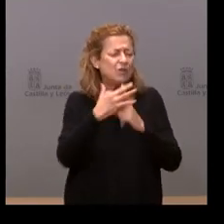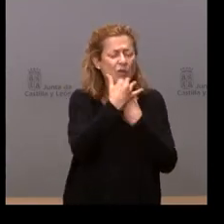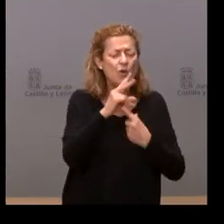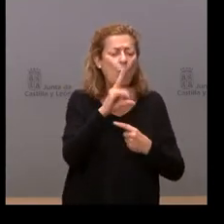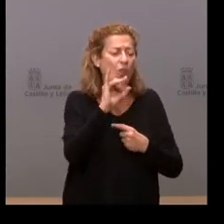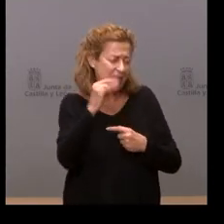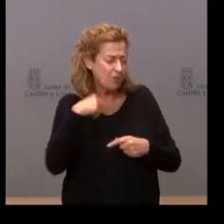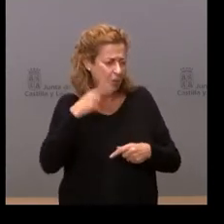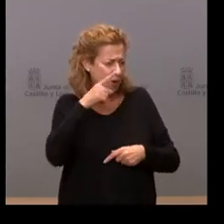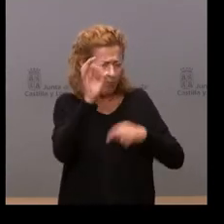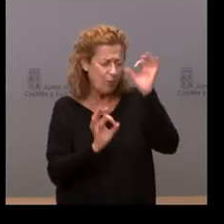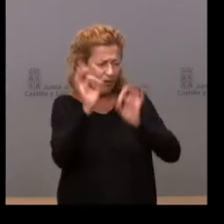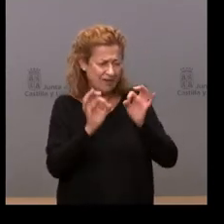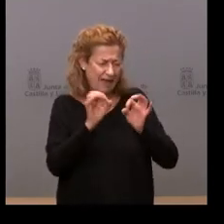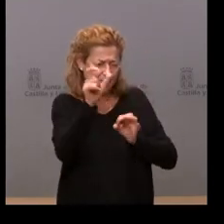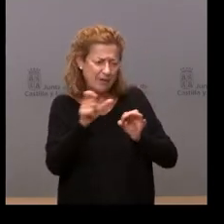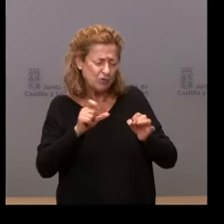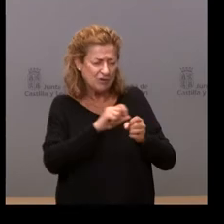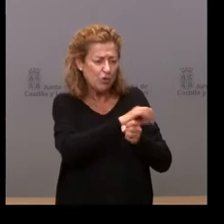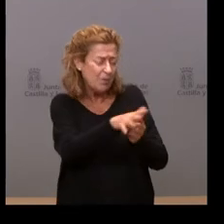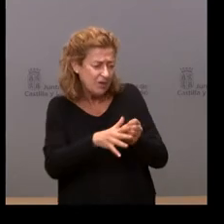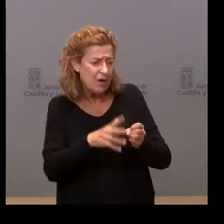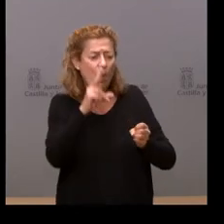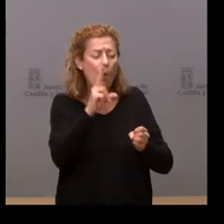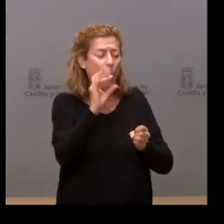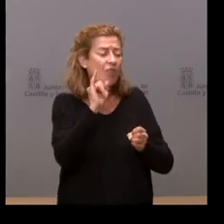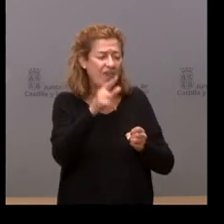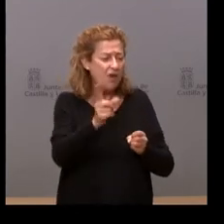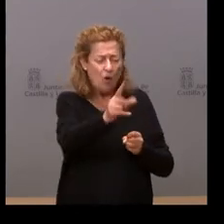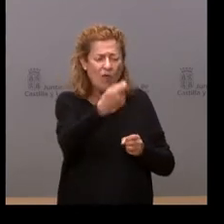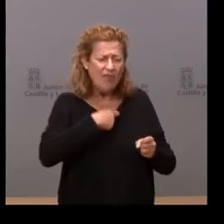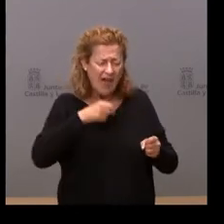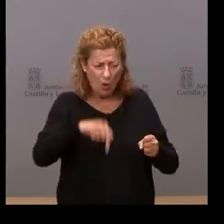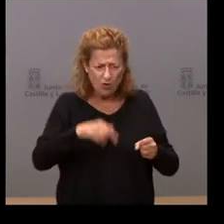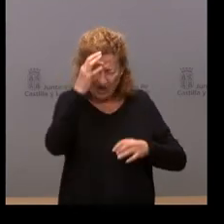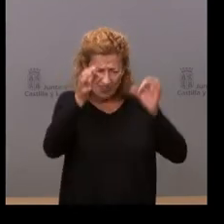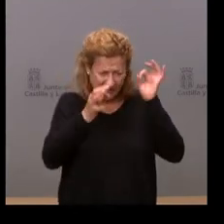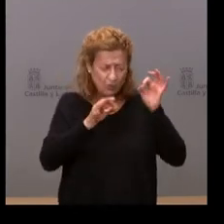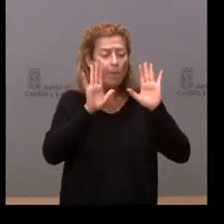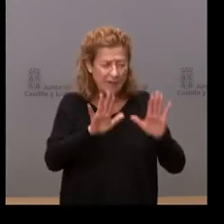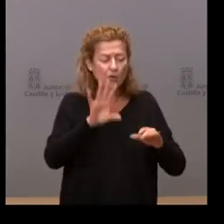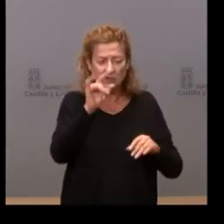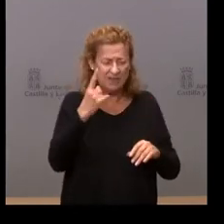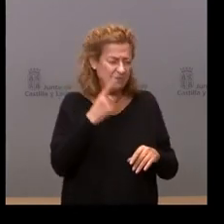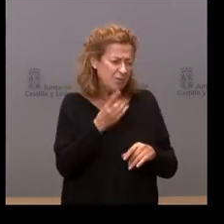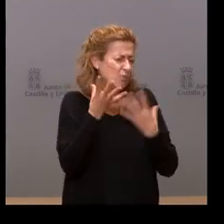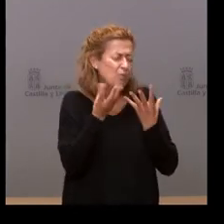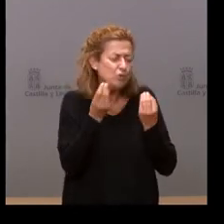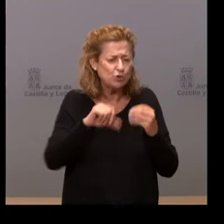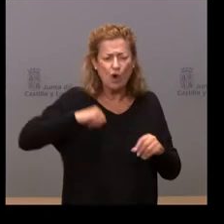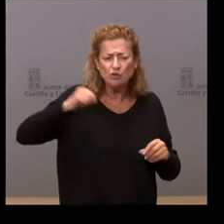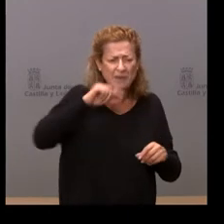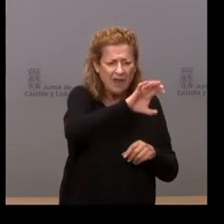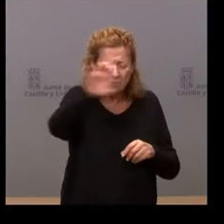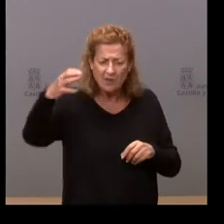porcentaje de pacientes cobit en las unidades de cuidados intensivos no se ha dado el dato de hoy pero sí es verdad que hay en muchos de los hospitales en los